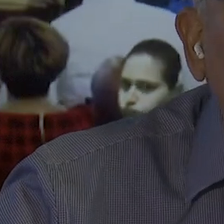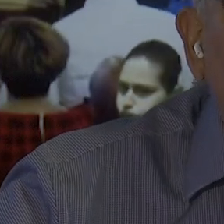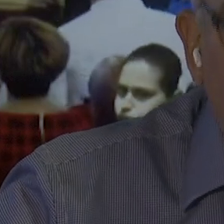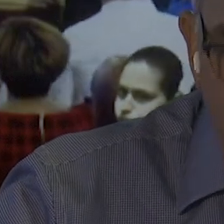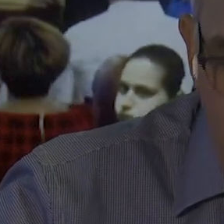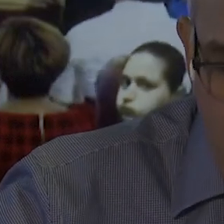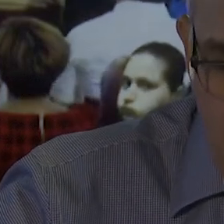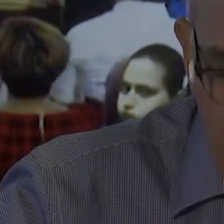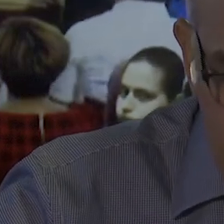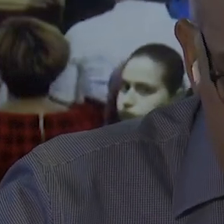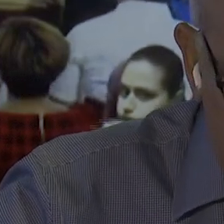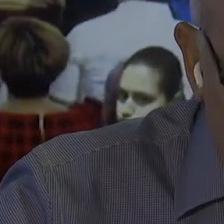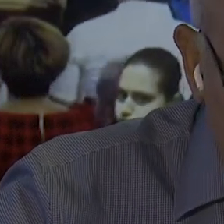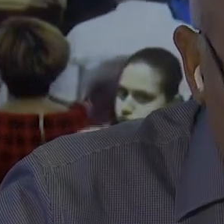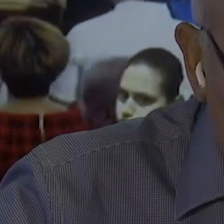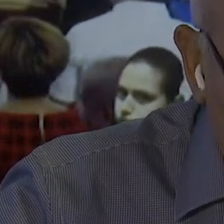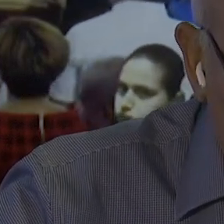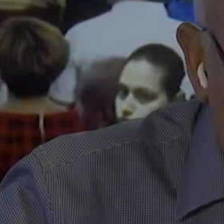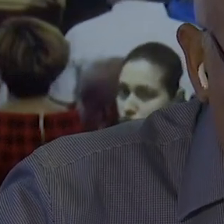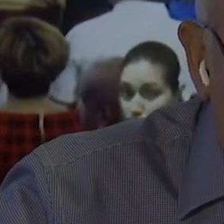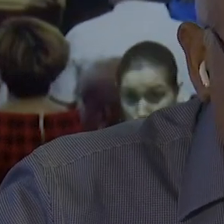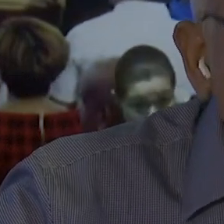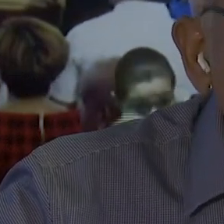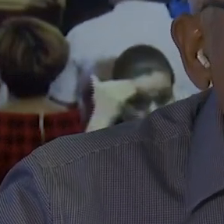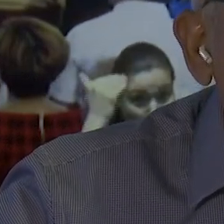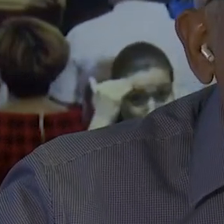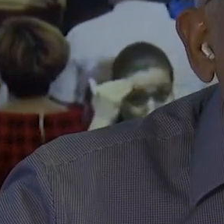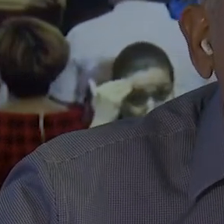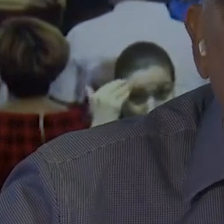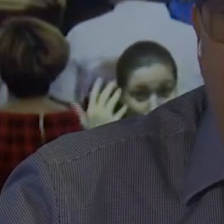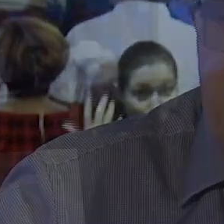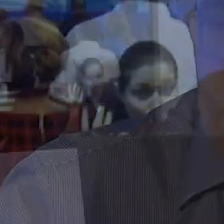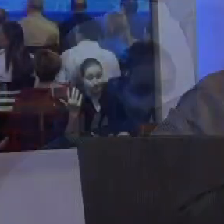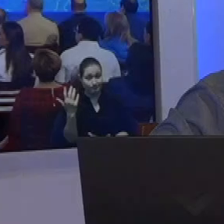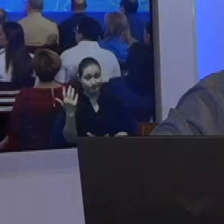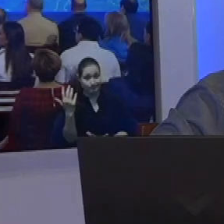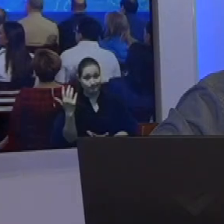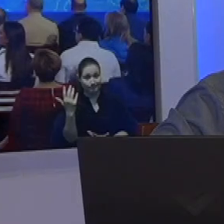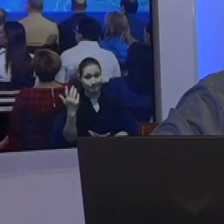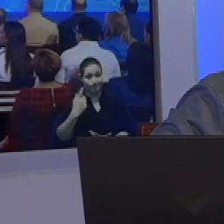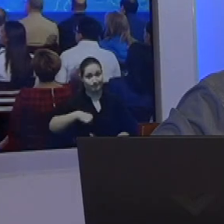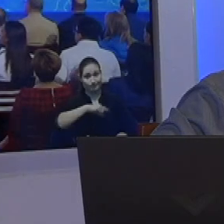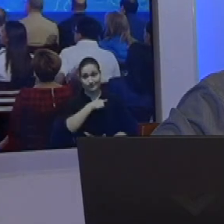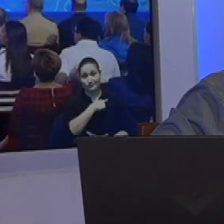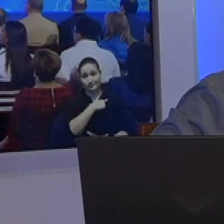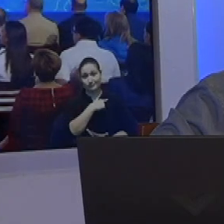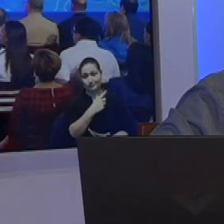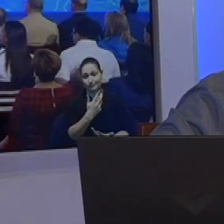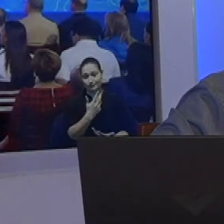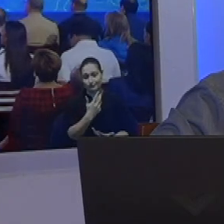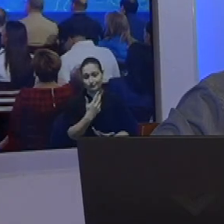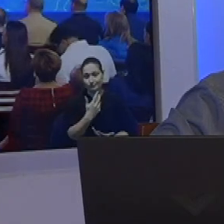afectando gran parte del territorio dominicano. Seguimos con más del contenido de